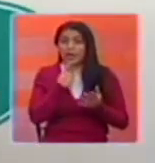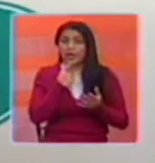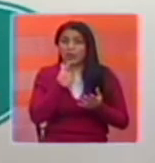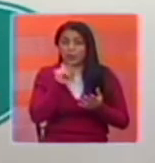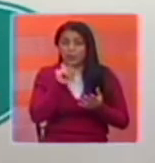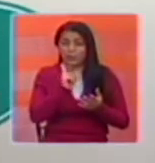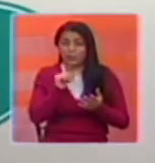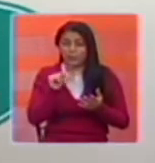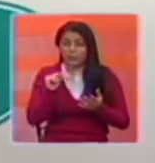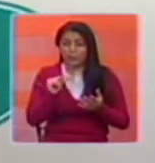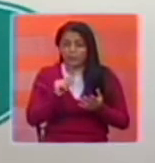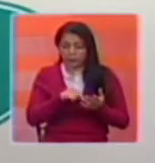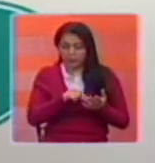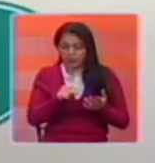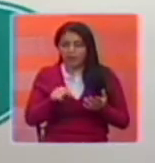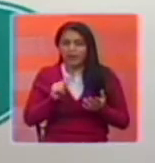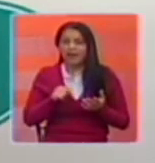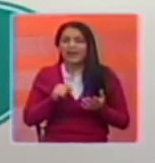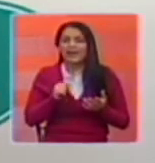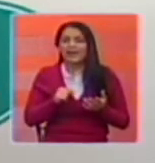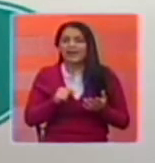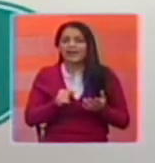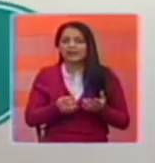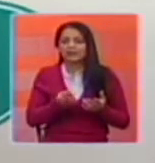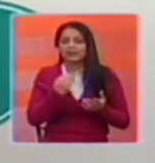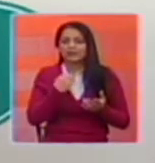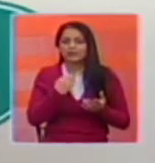entera, eso es lo que le da